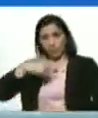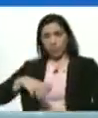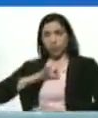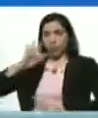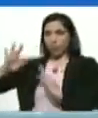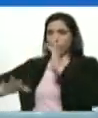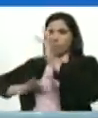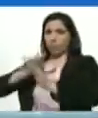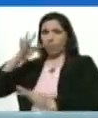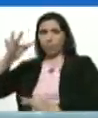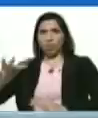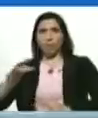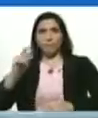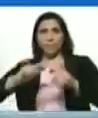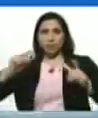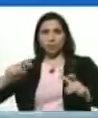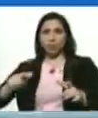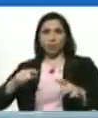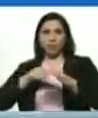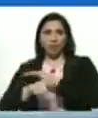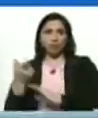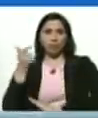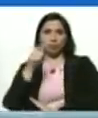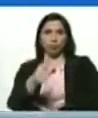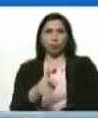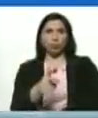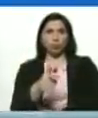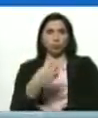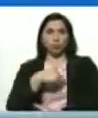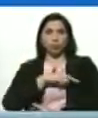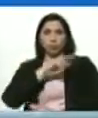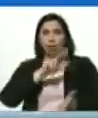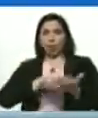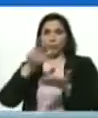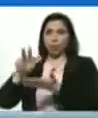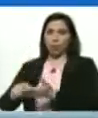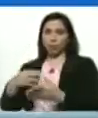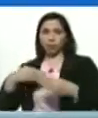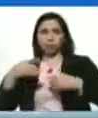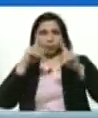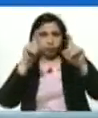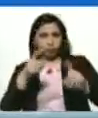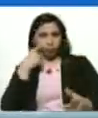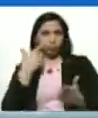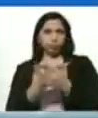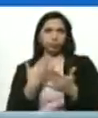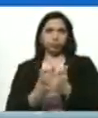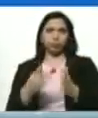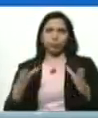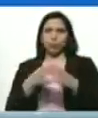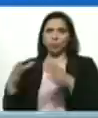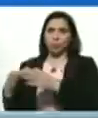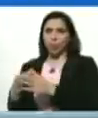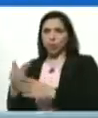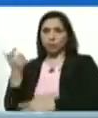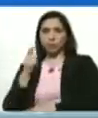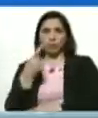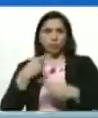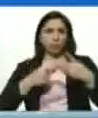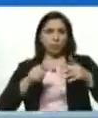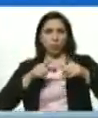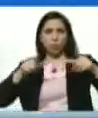contagiar a sus pasajeros ya hemos venido probando la flexibilización en el sector de transporte en varias partes del país